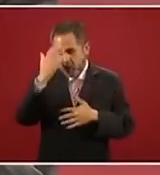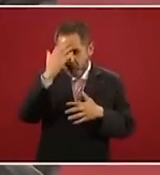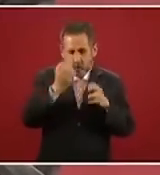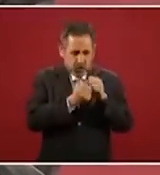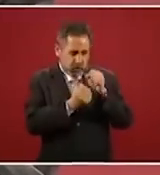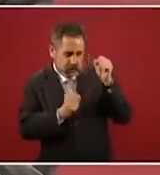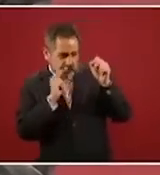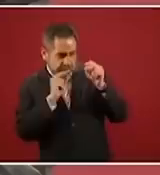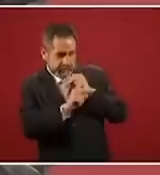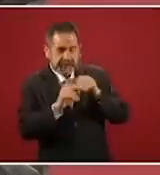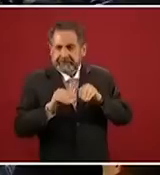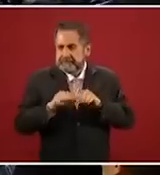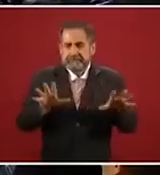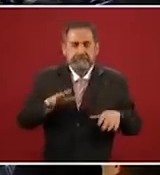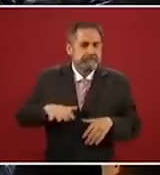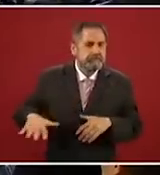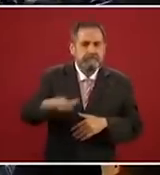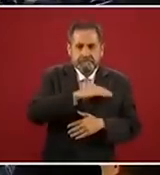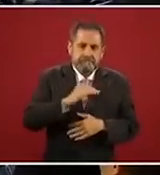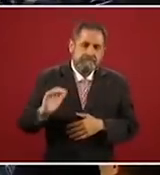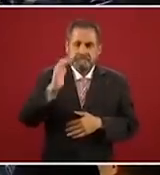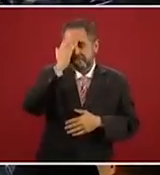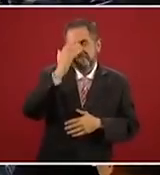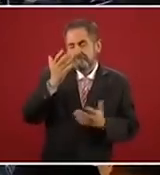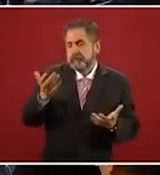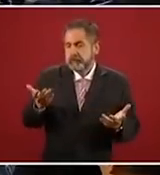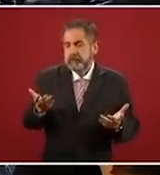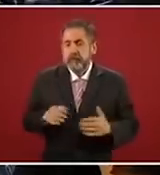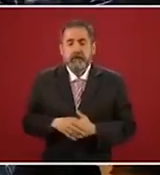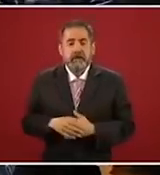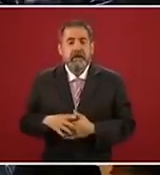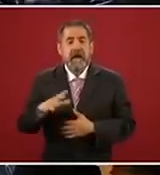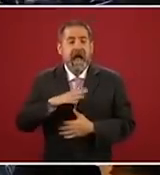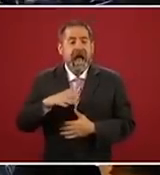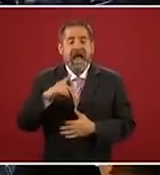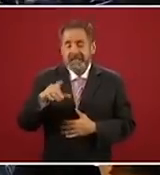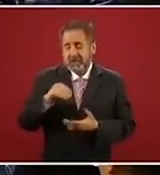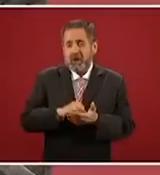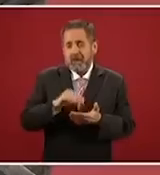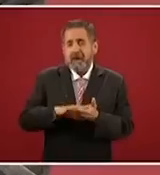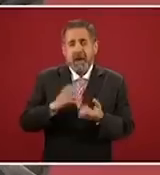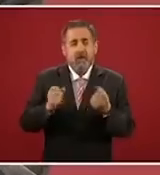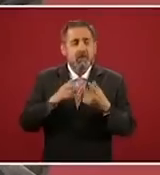todos, porque existe esa impunidad